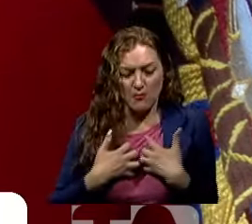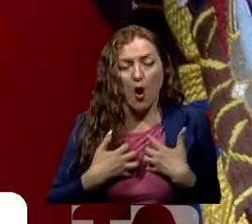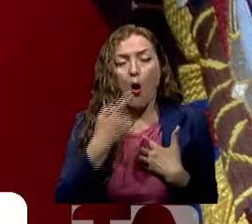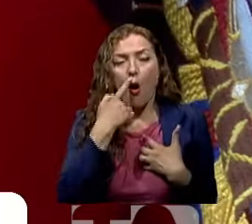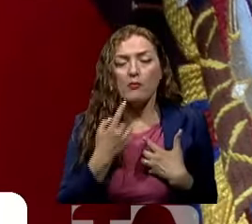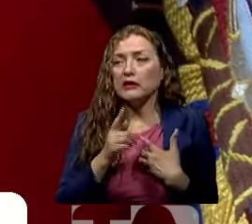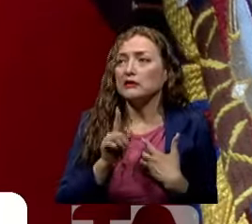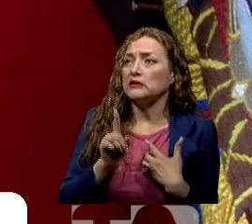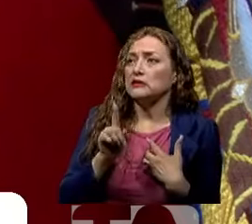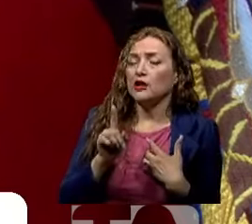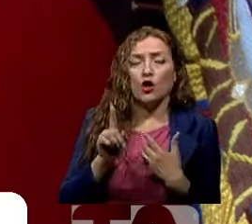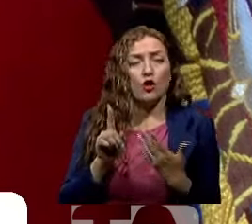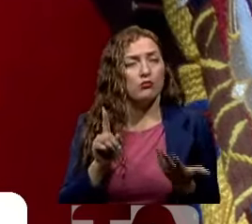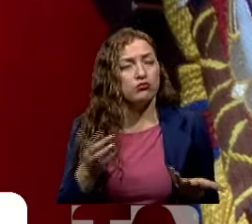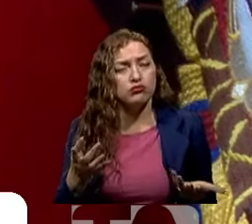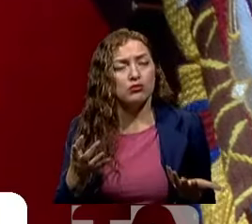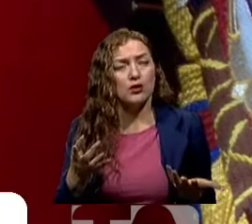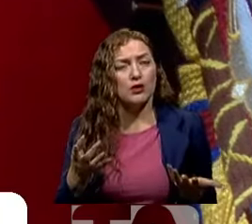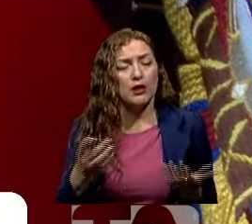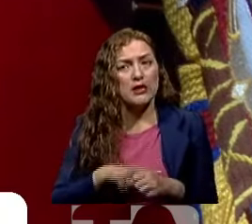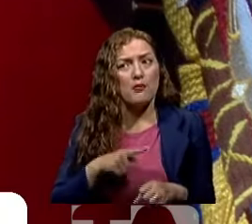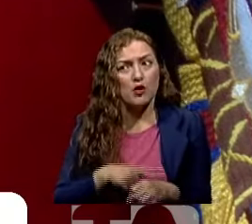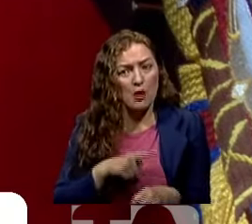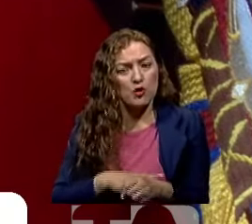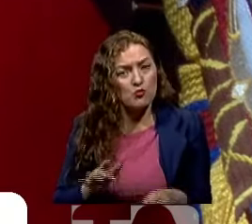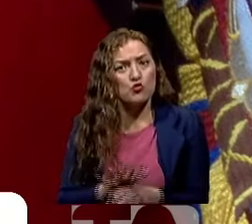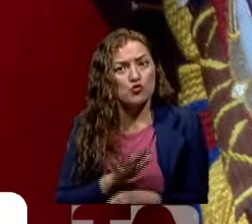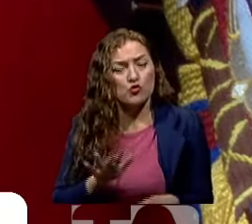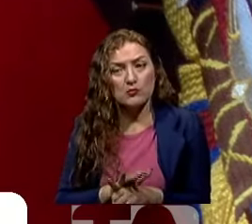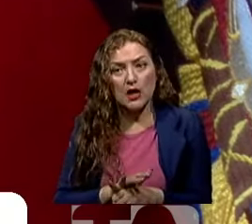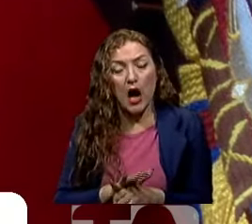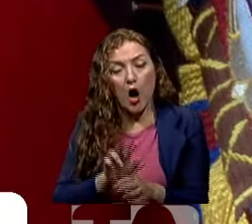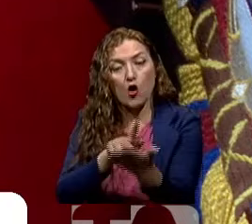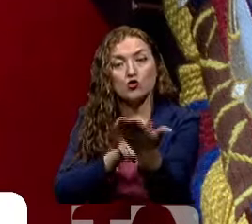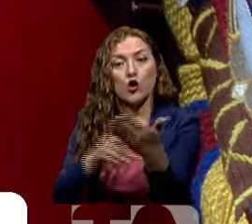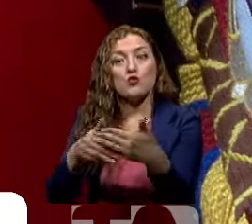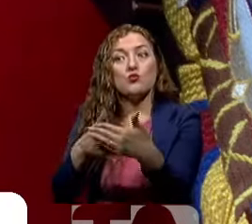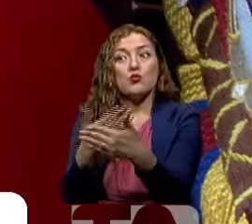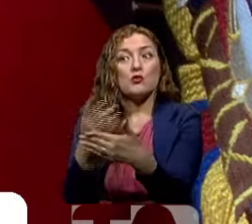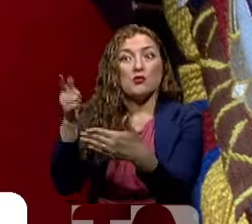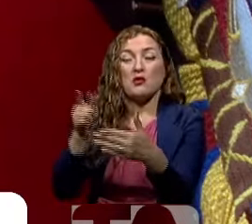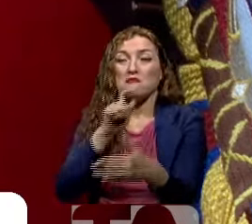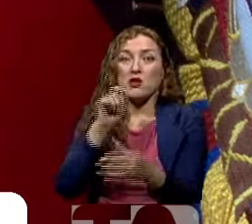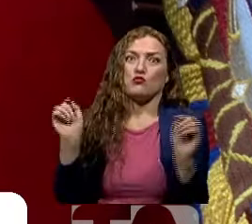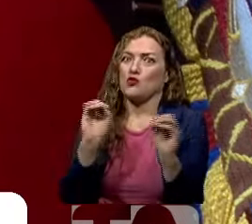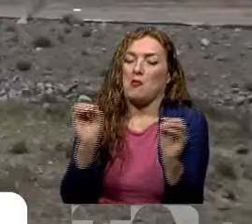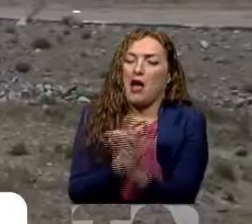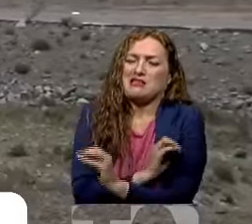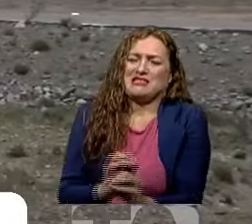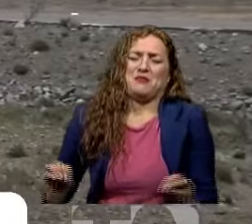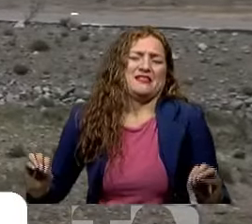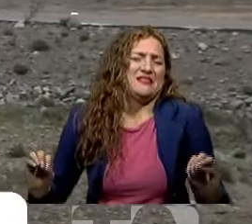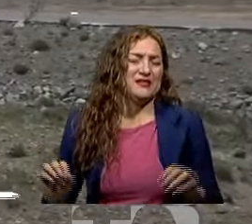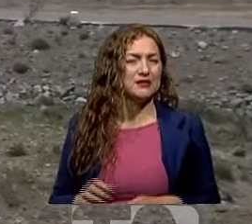hombre, no tiene tiempo suficiente para readaptarse a las nuevas condiciones, van a desaparecer.